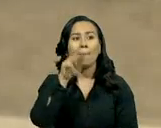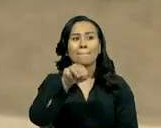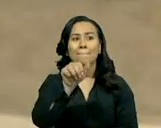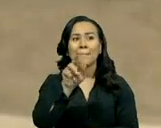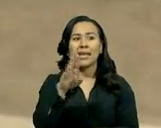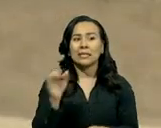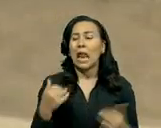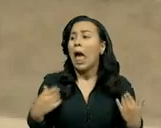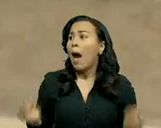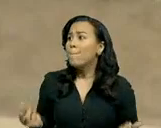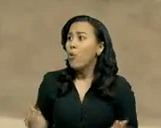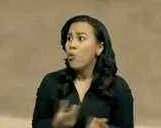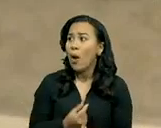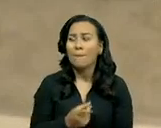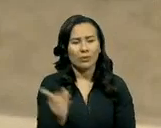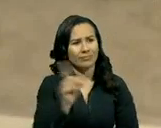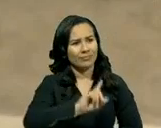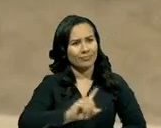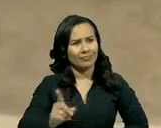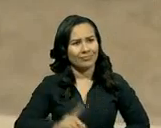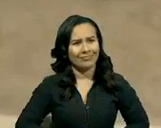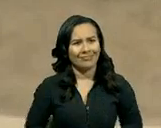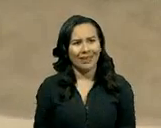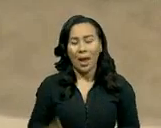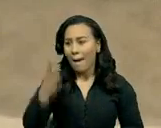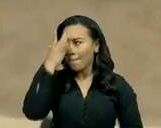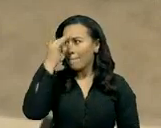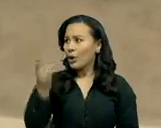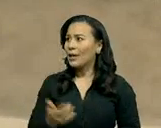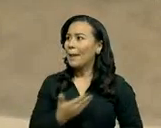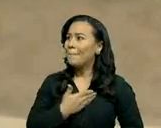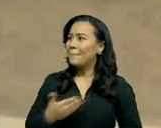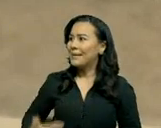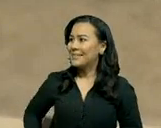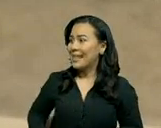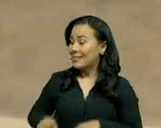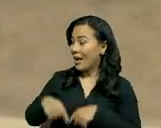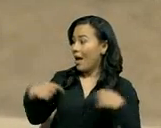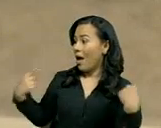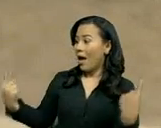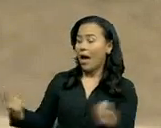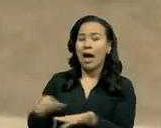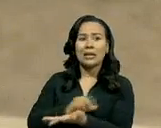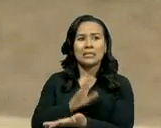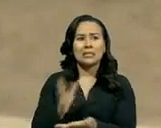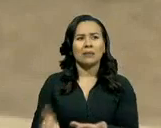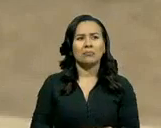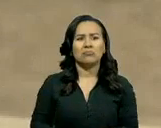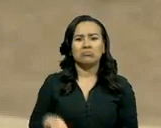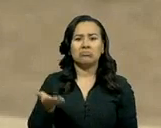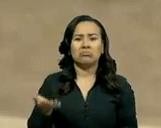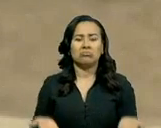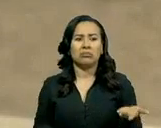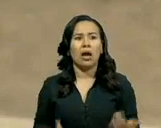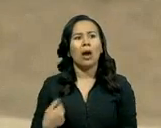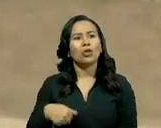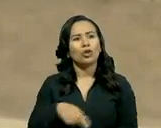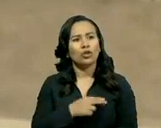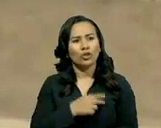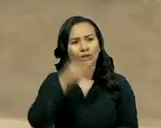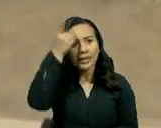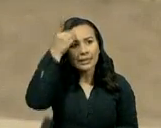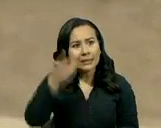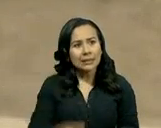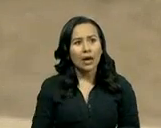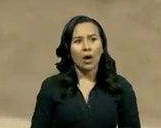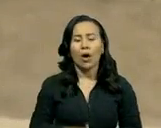hay apuros, simplemente porque este poder legislativo cada día va al abismo. Por eso hay que tomar una decisión,